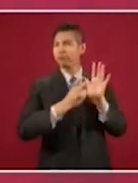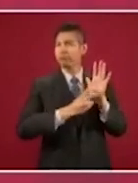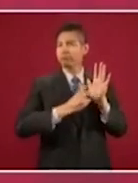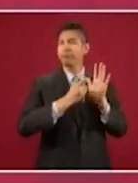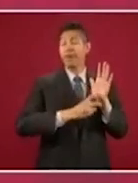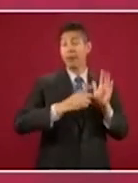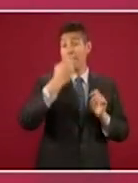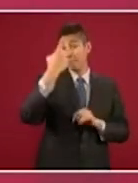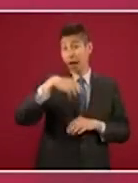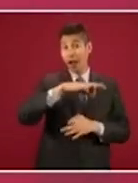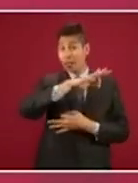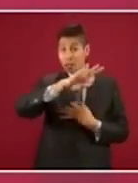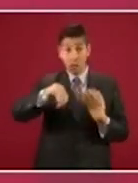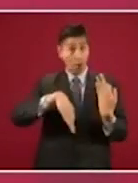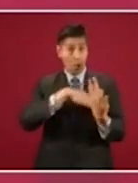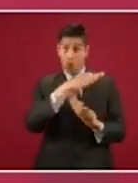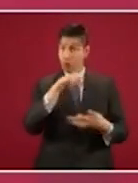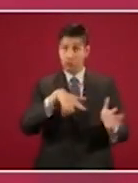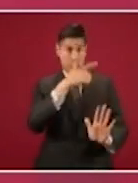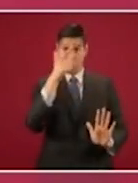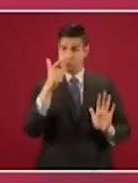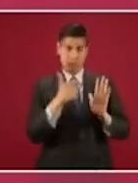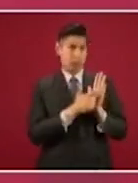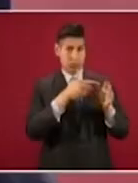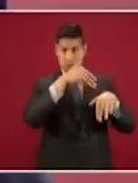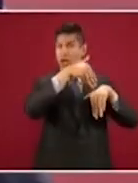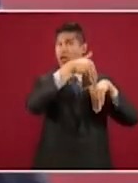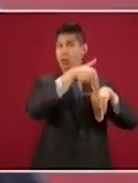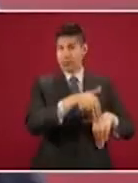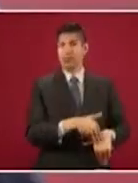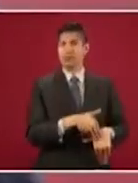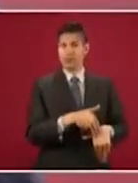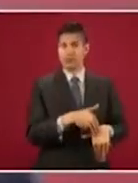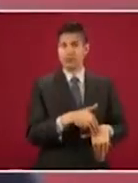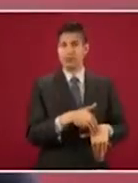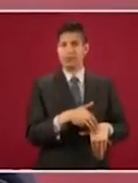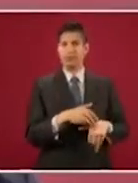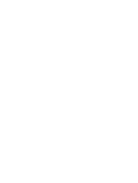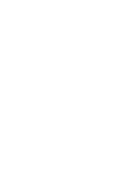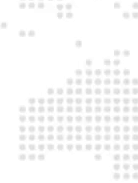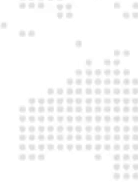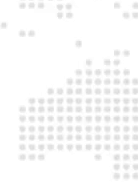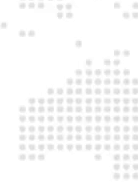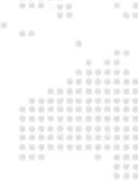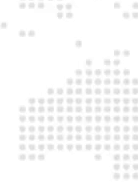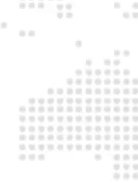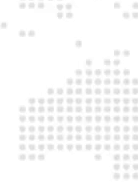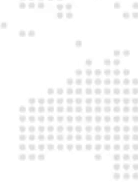todo lo hagamos dentro de la legalidad.